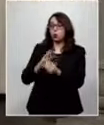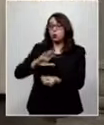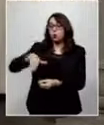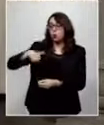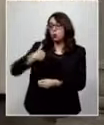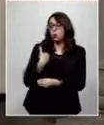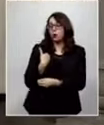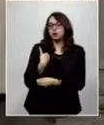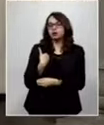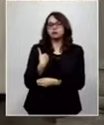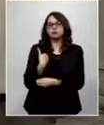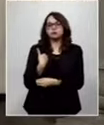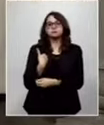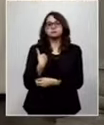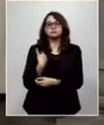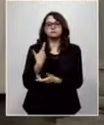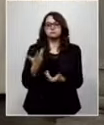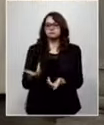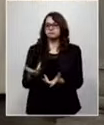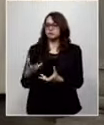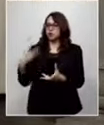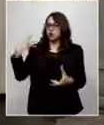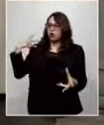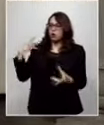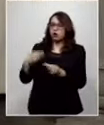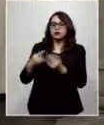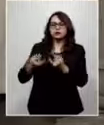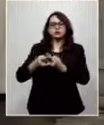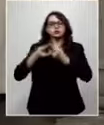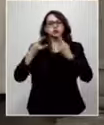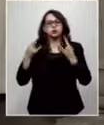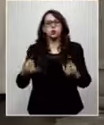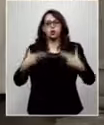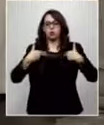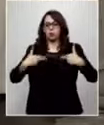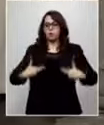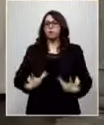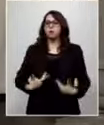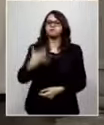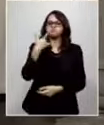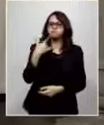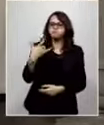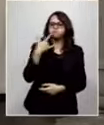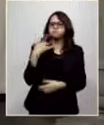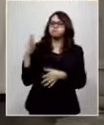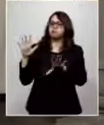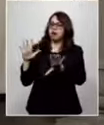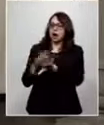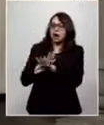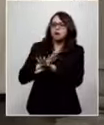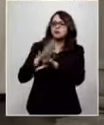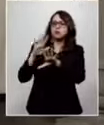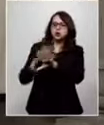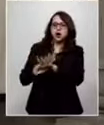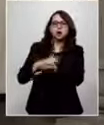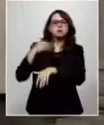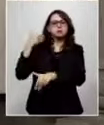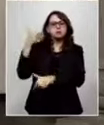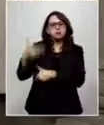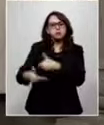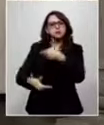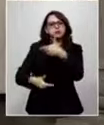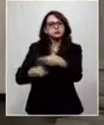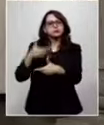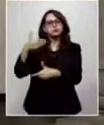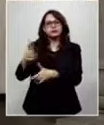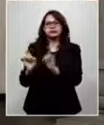el devenir de la humanidad, las luchas, las transformaciones, los